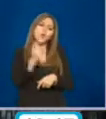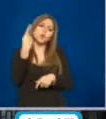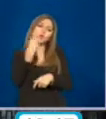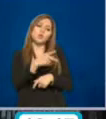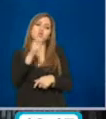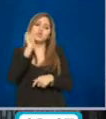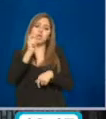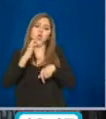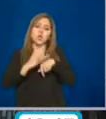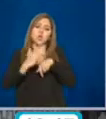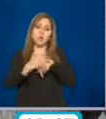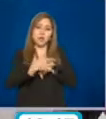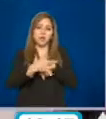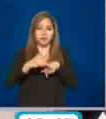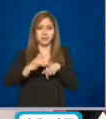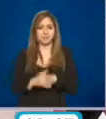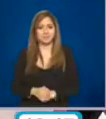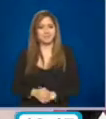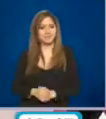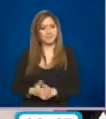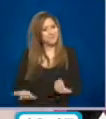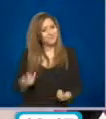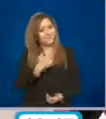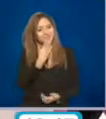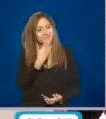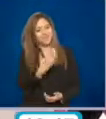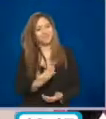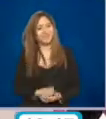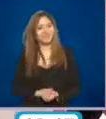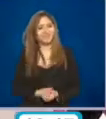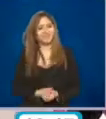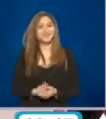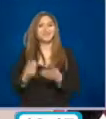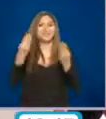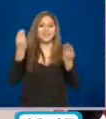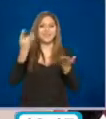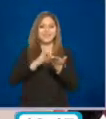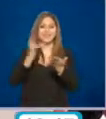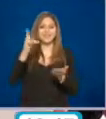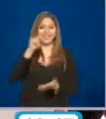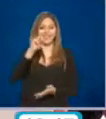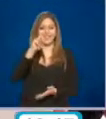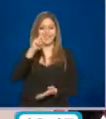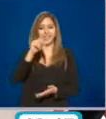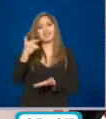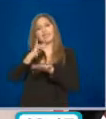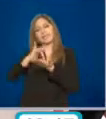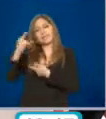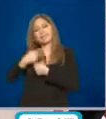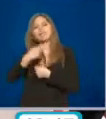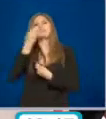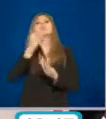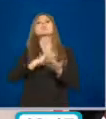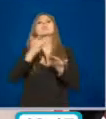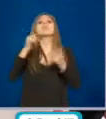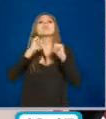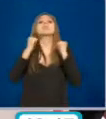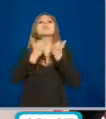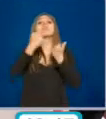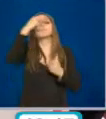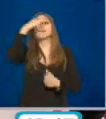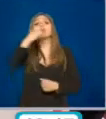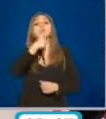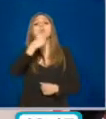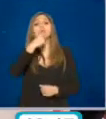de nopal, perfectas. Esos pueden quedar muy bien. Muy bien, entonces. sí. Oye, pues muchas gracias, Tere No, Cárdenas. gracias a ustedes. Gracias a la Asociación Mexicana de Diabetes por